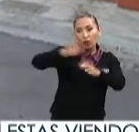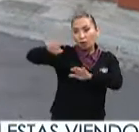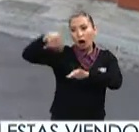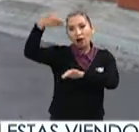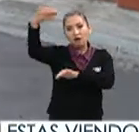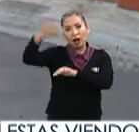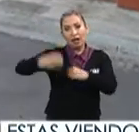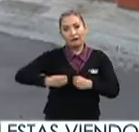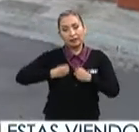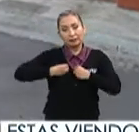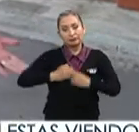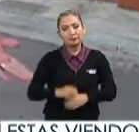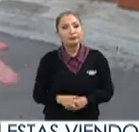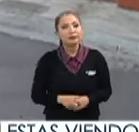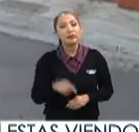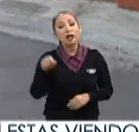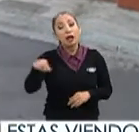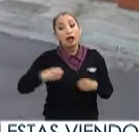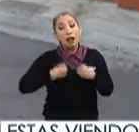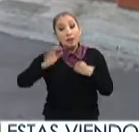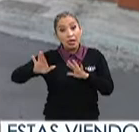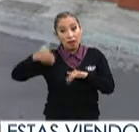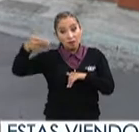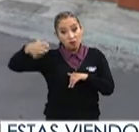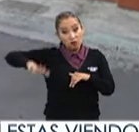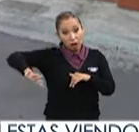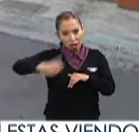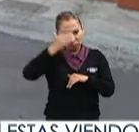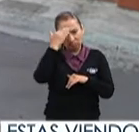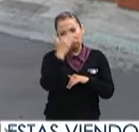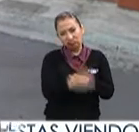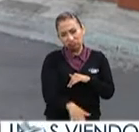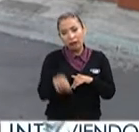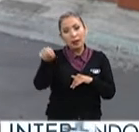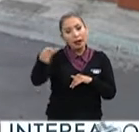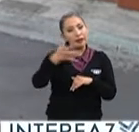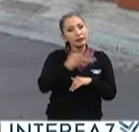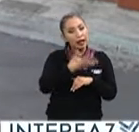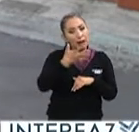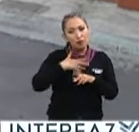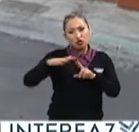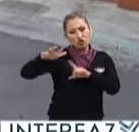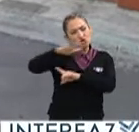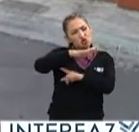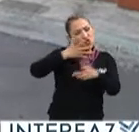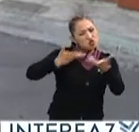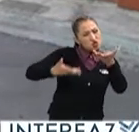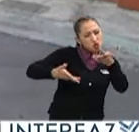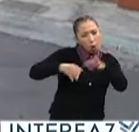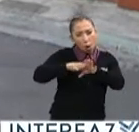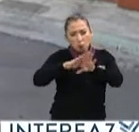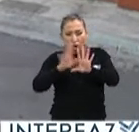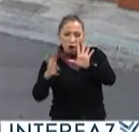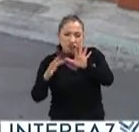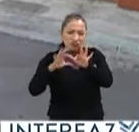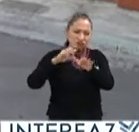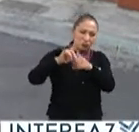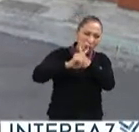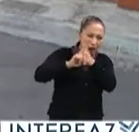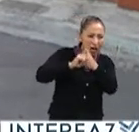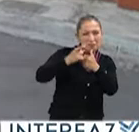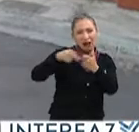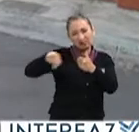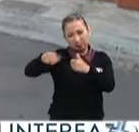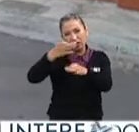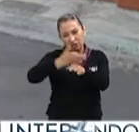como dentro de una sociedad. En la sociedad, pues bueno, sabemos que tenemos una sociedad un poco fracturada